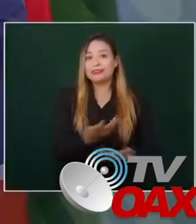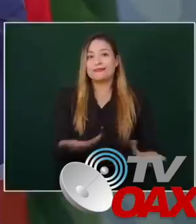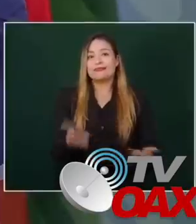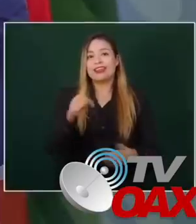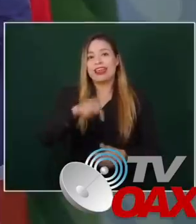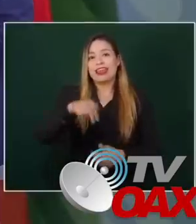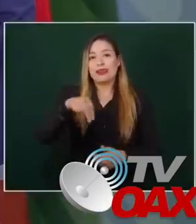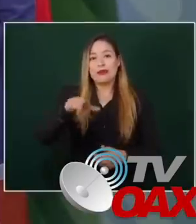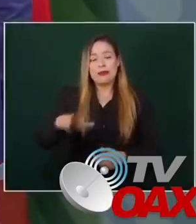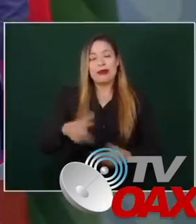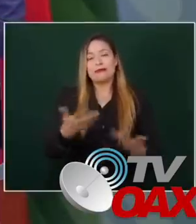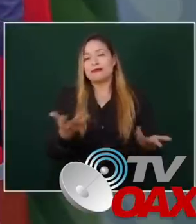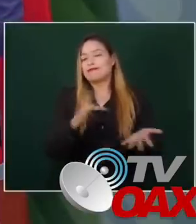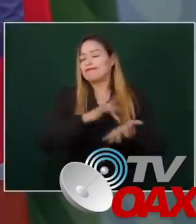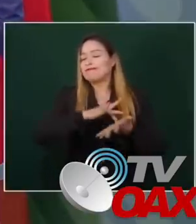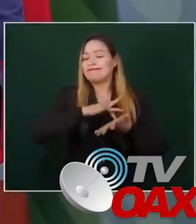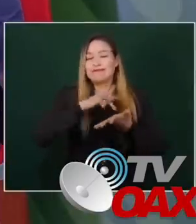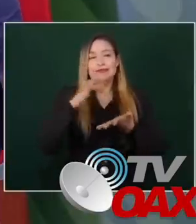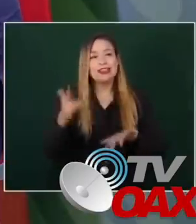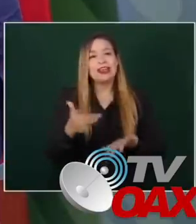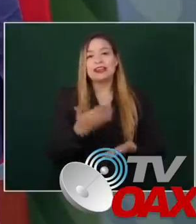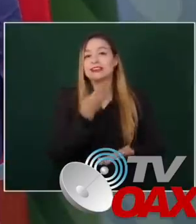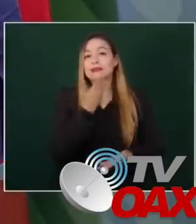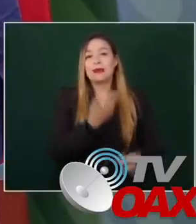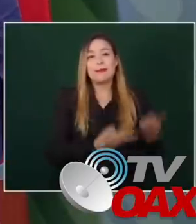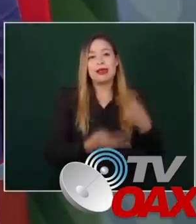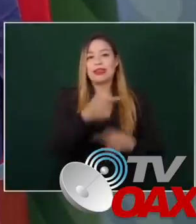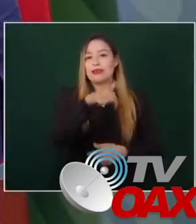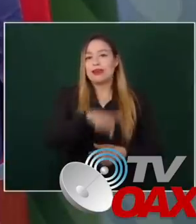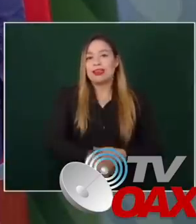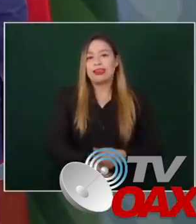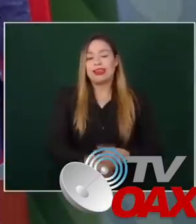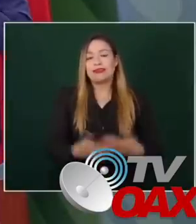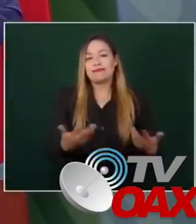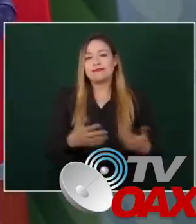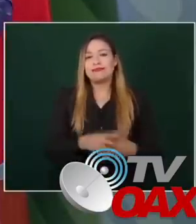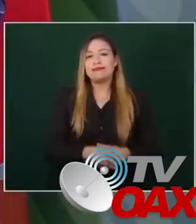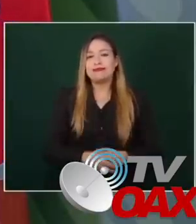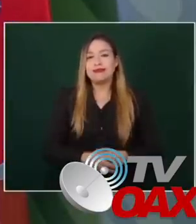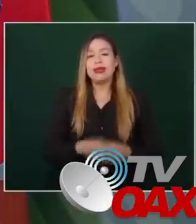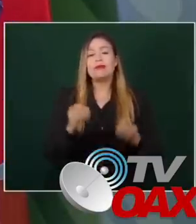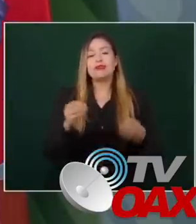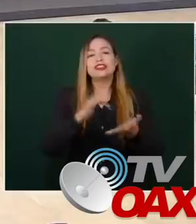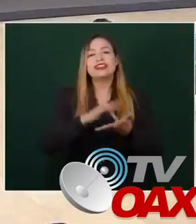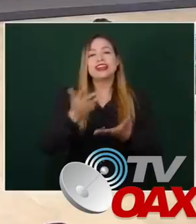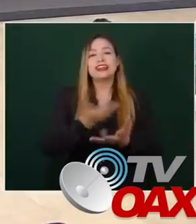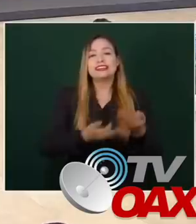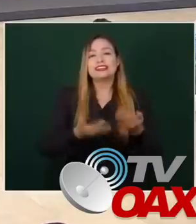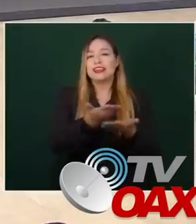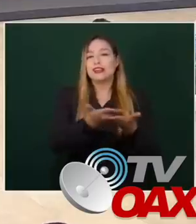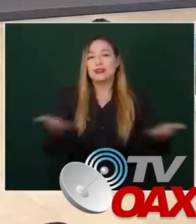es bienvenido y que sean más ocasiones las que lo recibamos. Muchas gracias a todos.